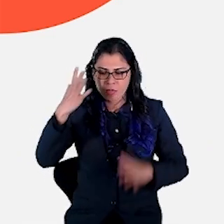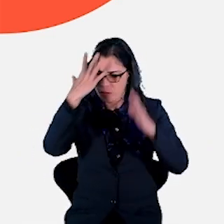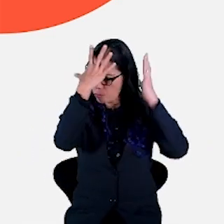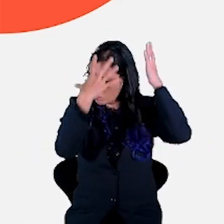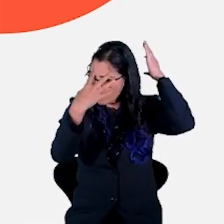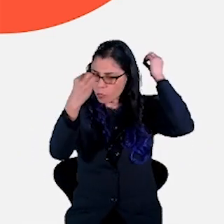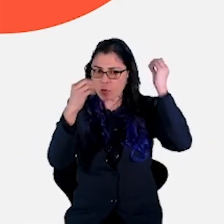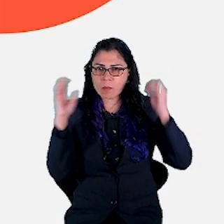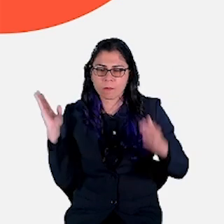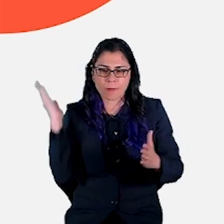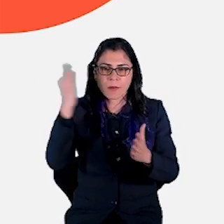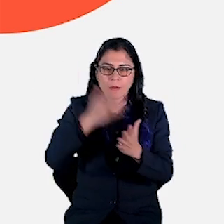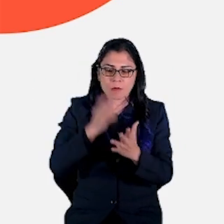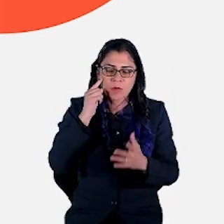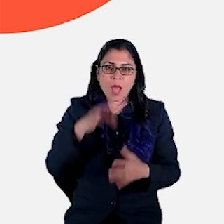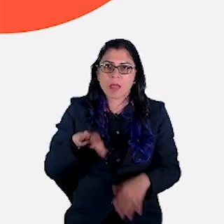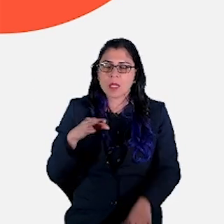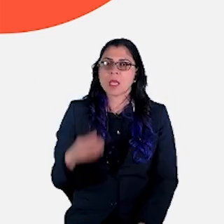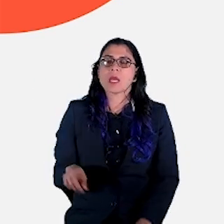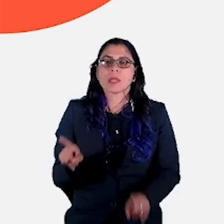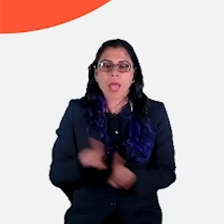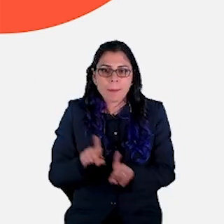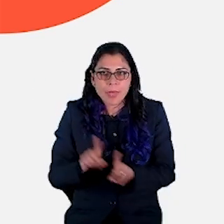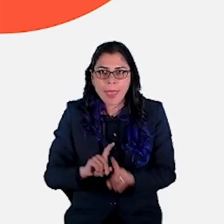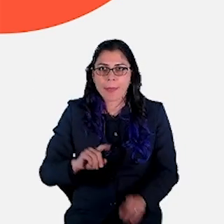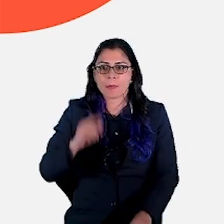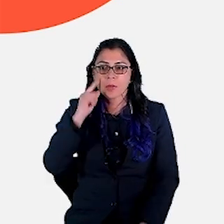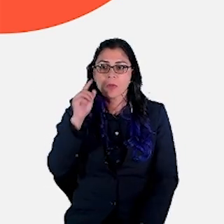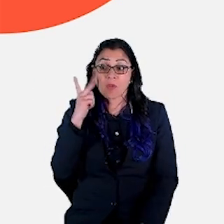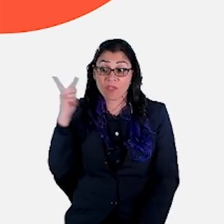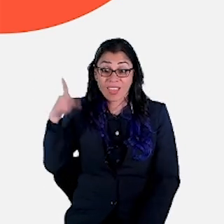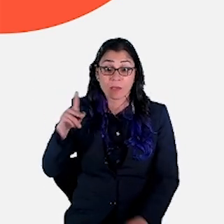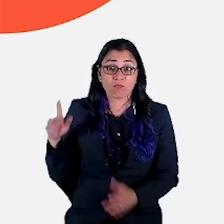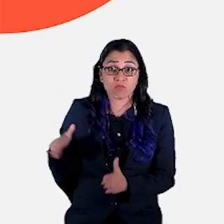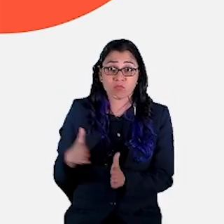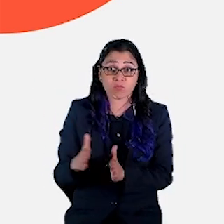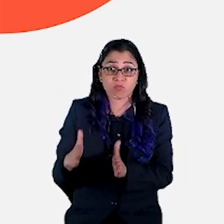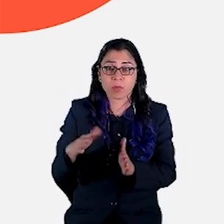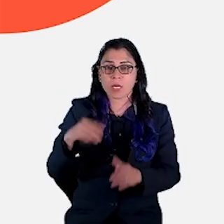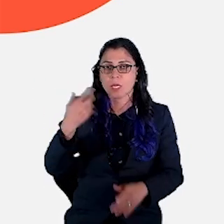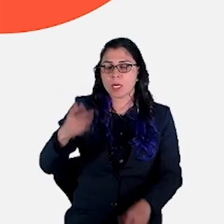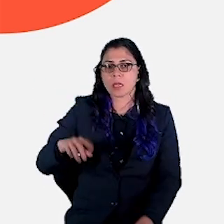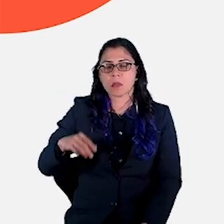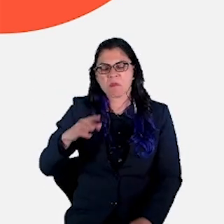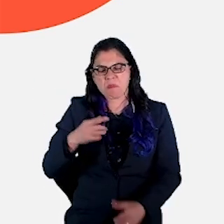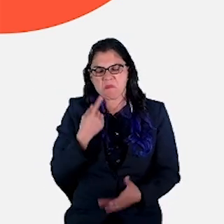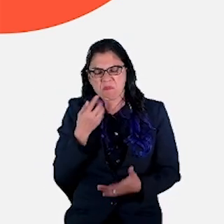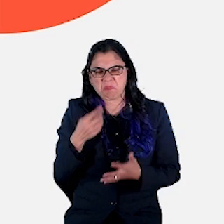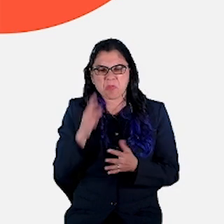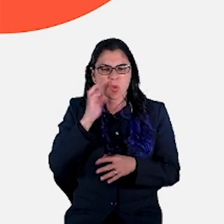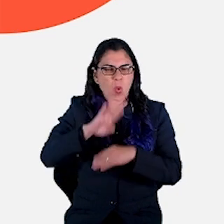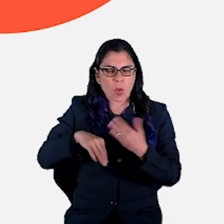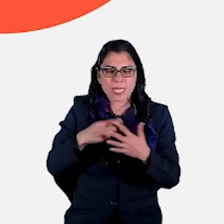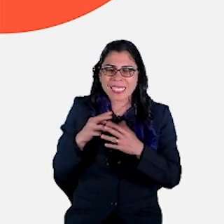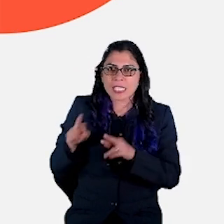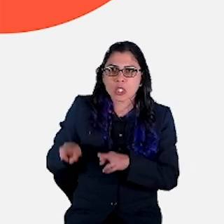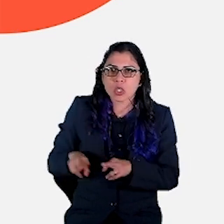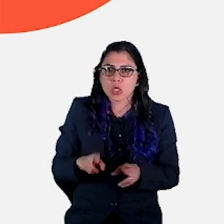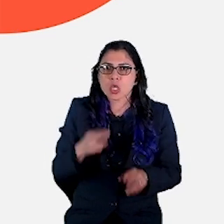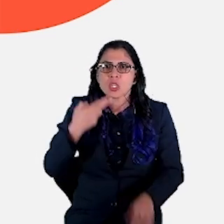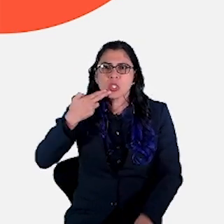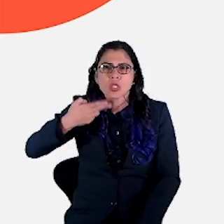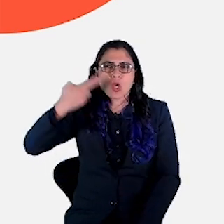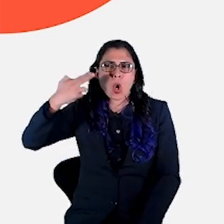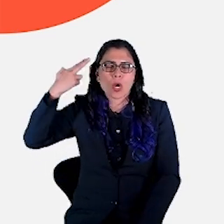oro de del Perú que pasa por por Panamá eh que después va el camino de cruces toda esta historia